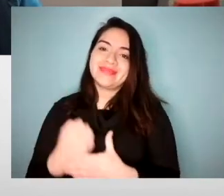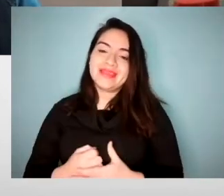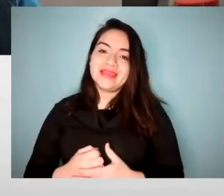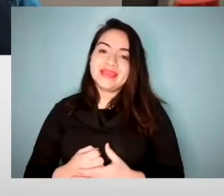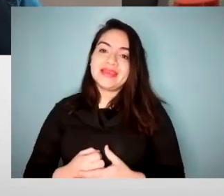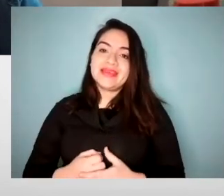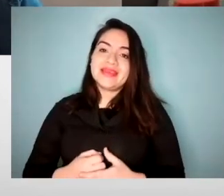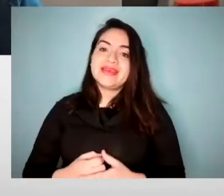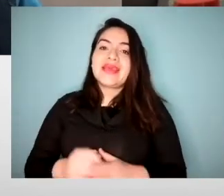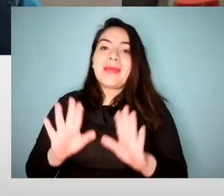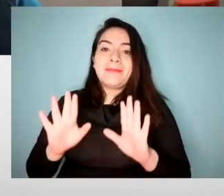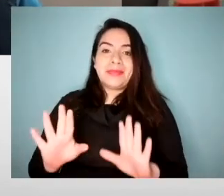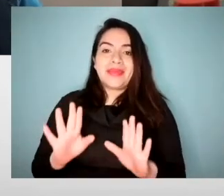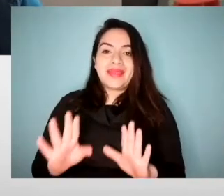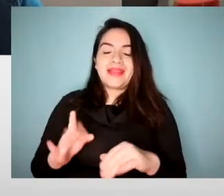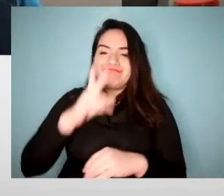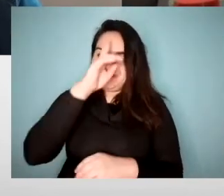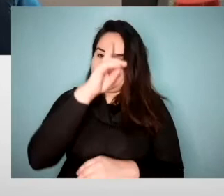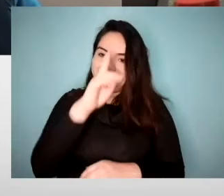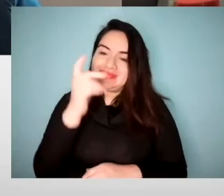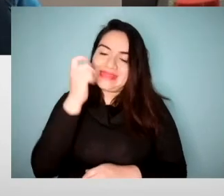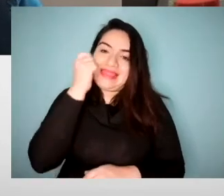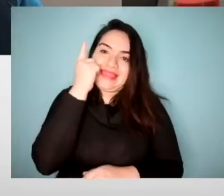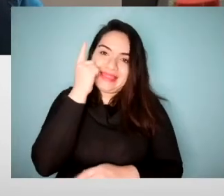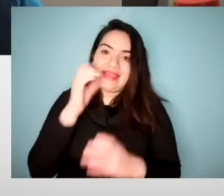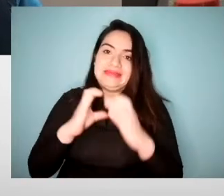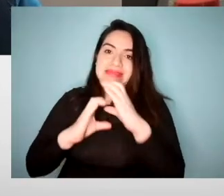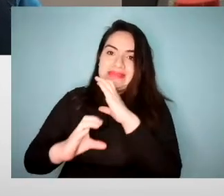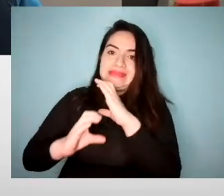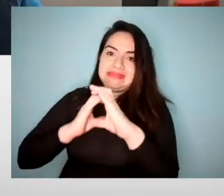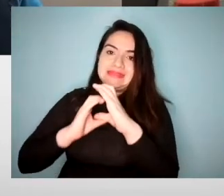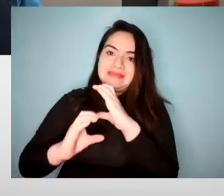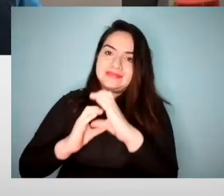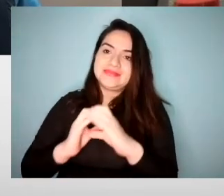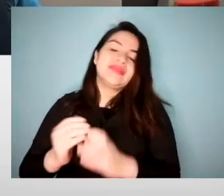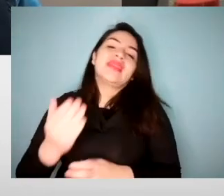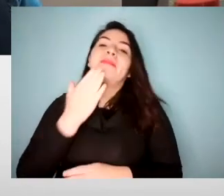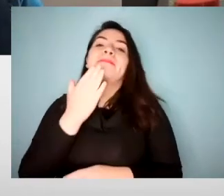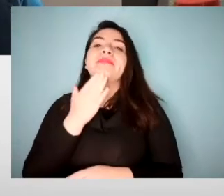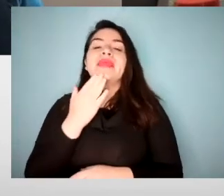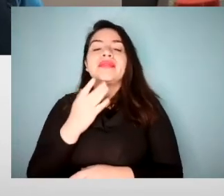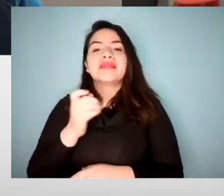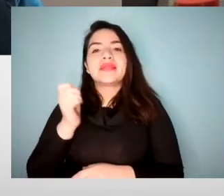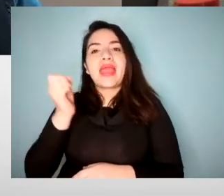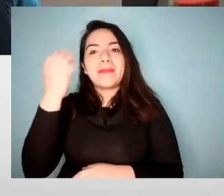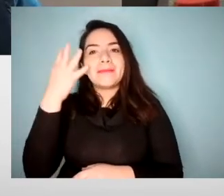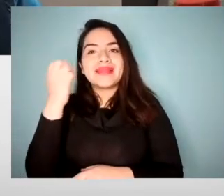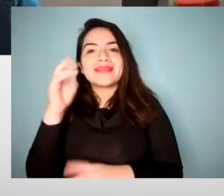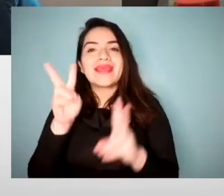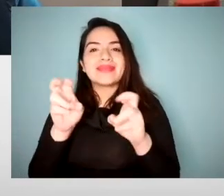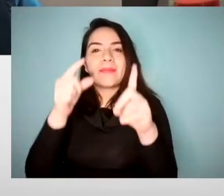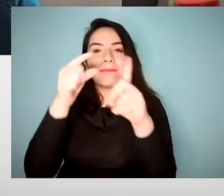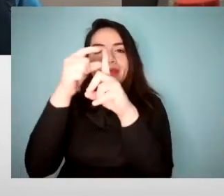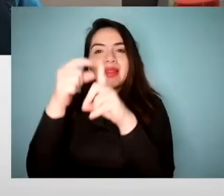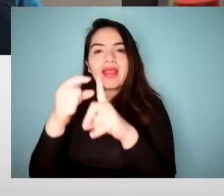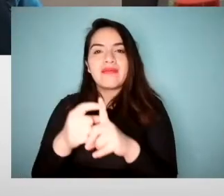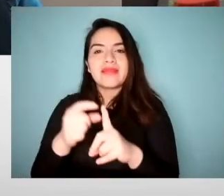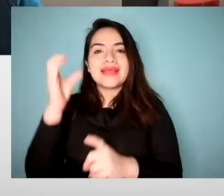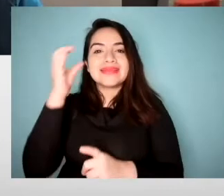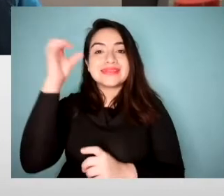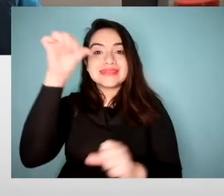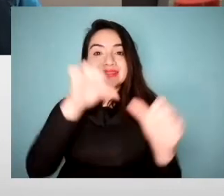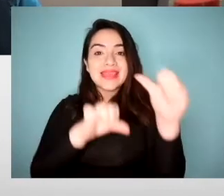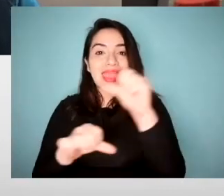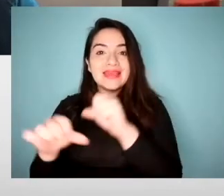tu tiempo para entenderte. También fui aprendiendo cada vez más lenguaje científico, esa parte la pude manejar muy bien, porque